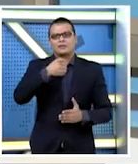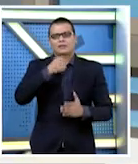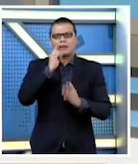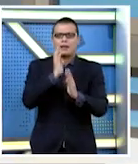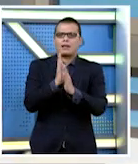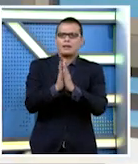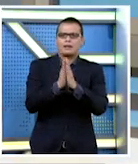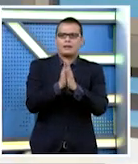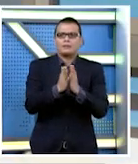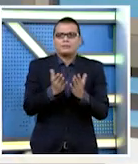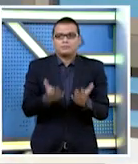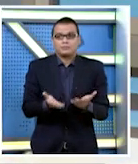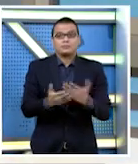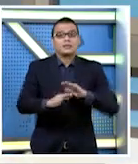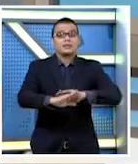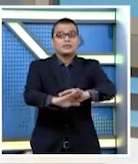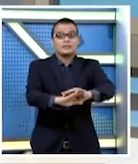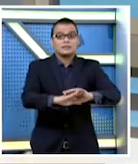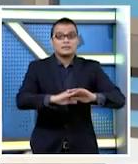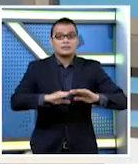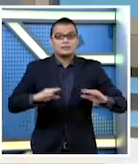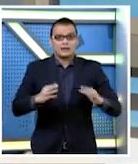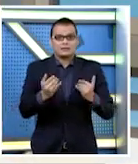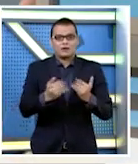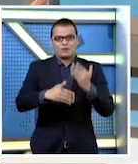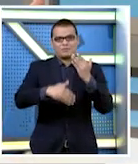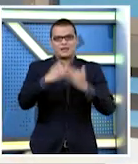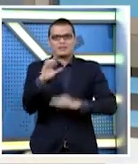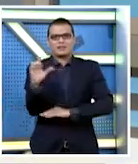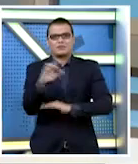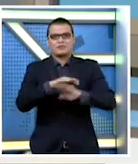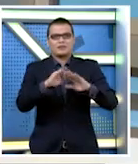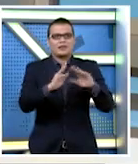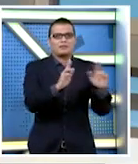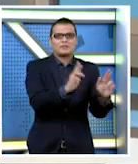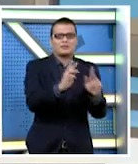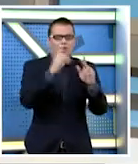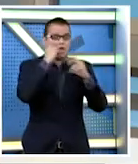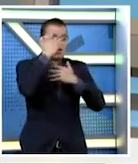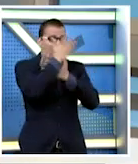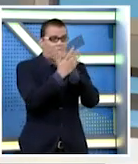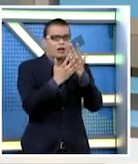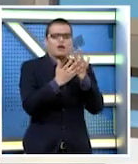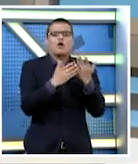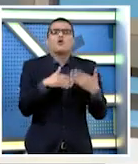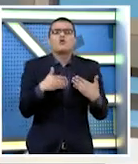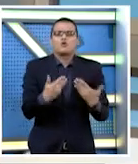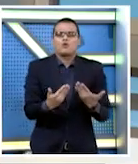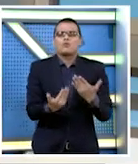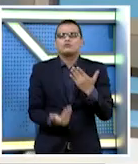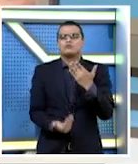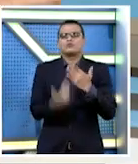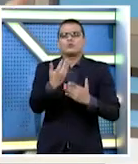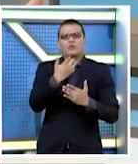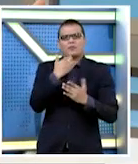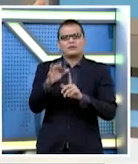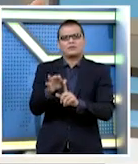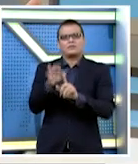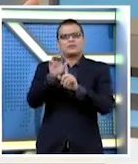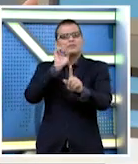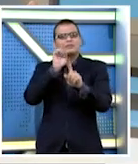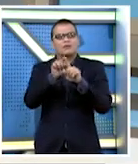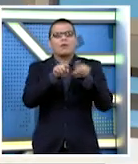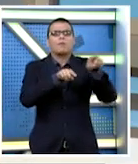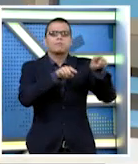Iniciamos con las noticias. Las primeras horas del día trajeron confusión en Cali tras la entrada en vigencia de la medida que permite la reactivación paulatina